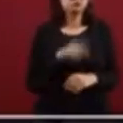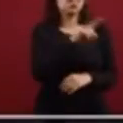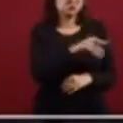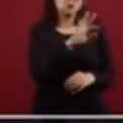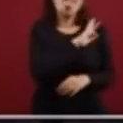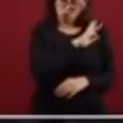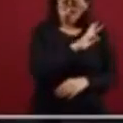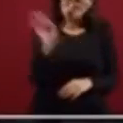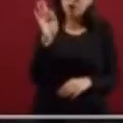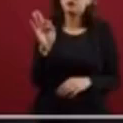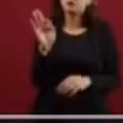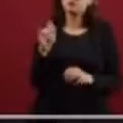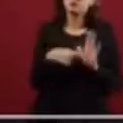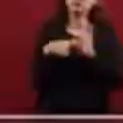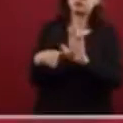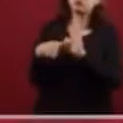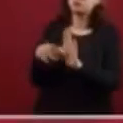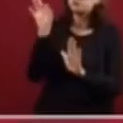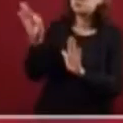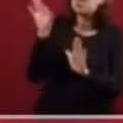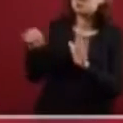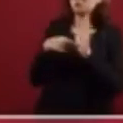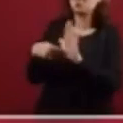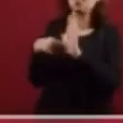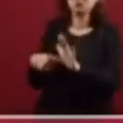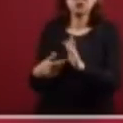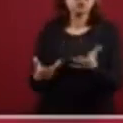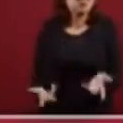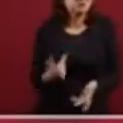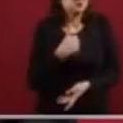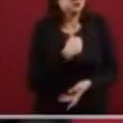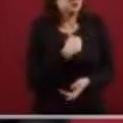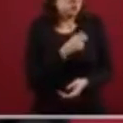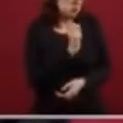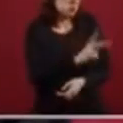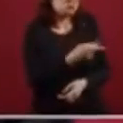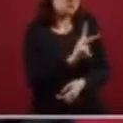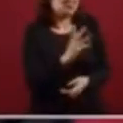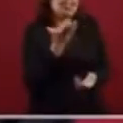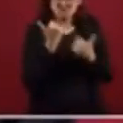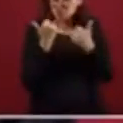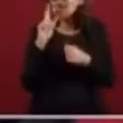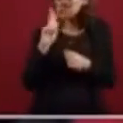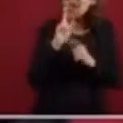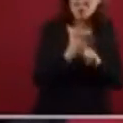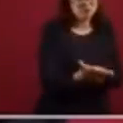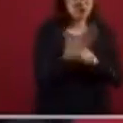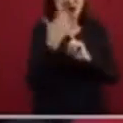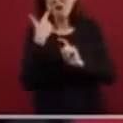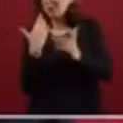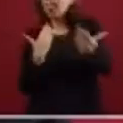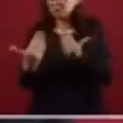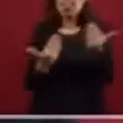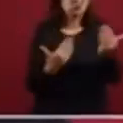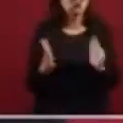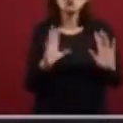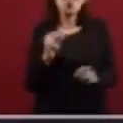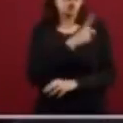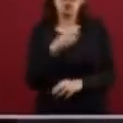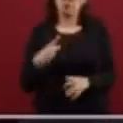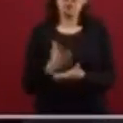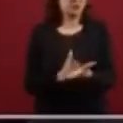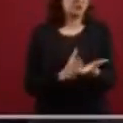eso aceptando sin conceder, porque no tengo elementos para juzgar. Y además, ni debería